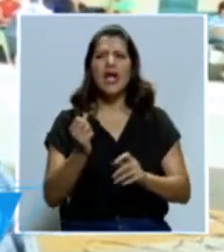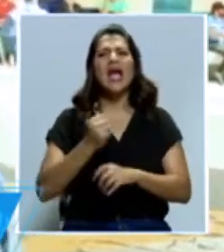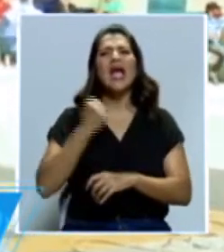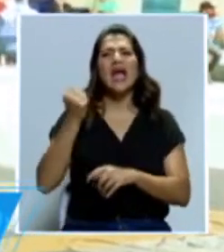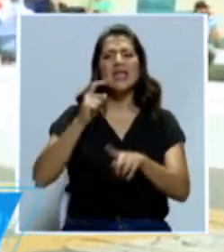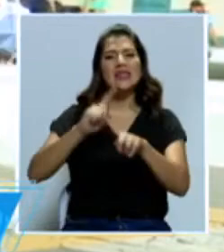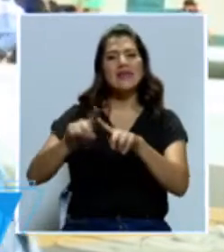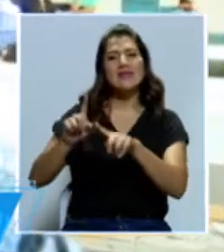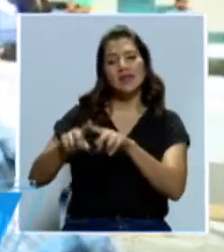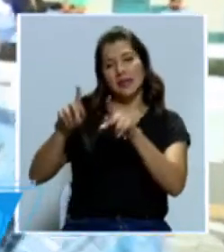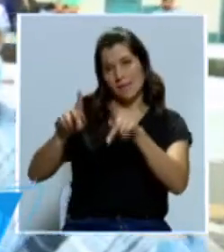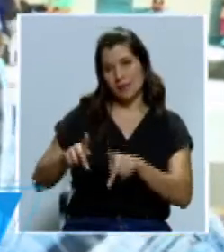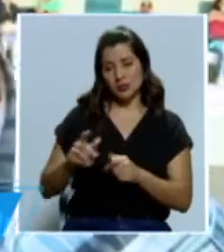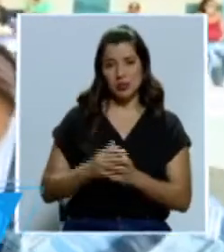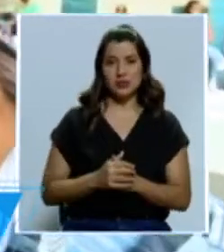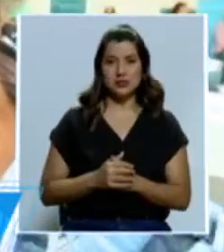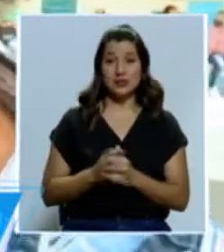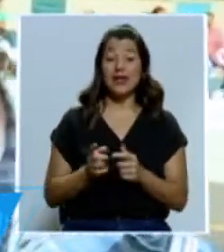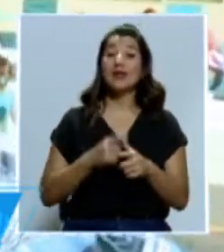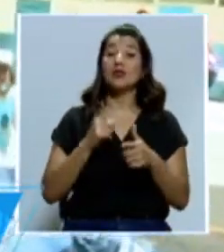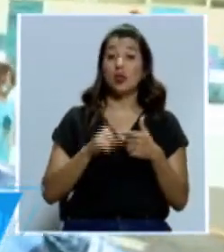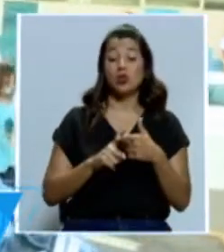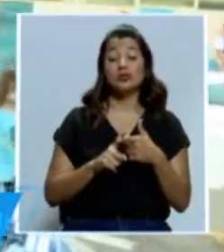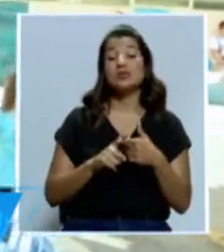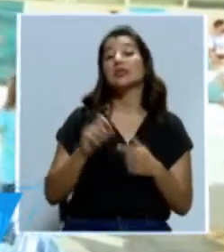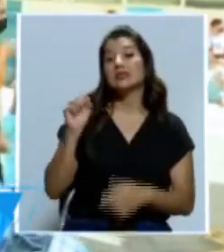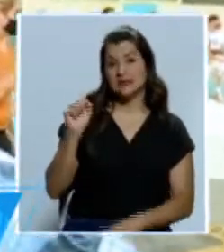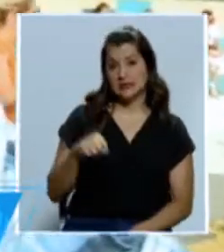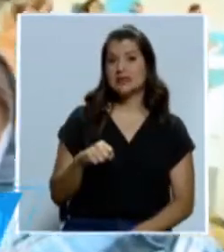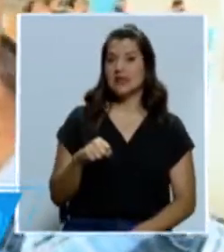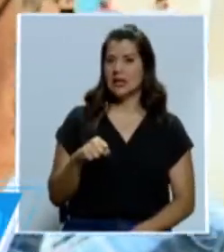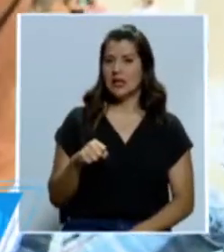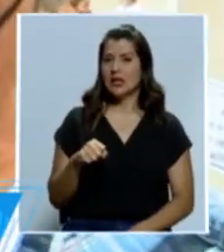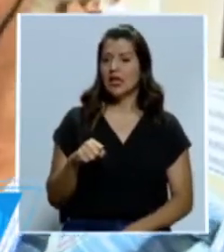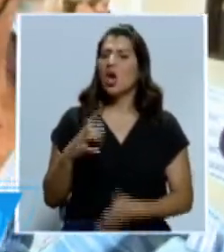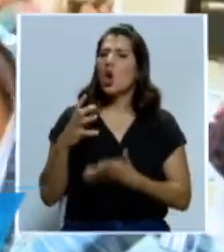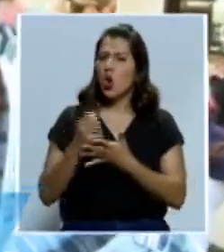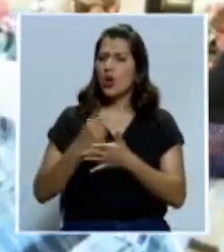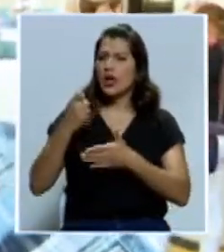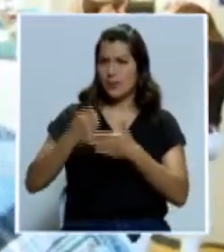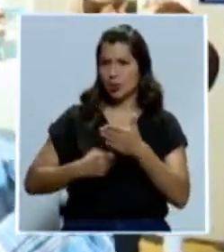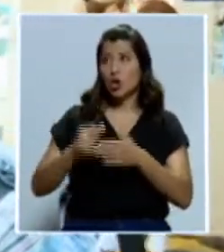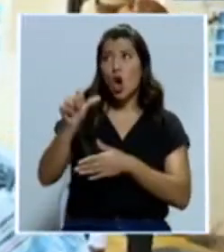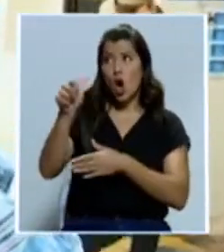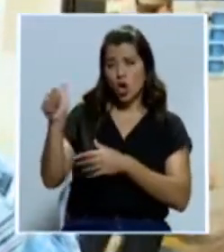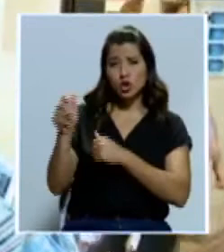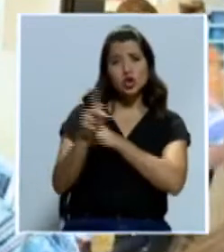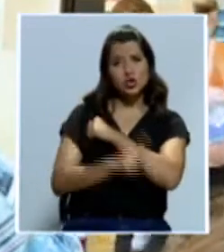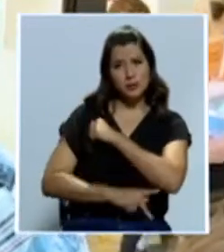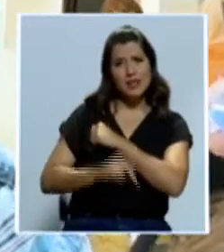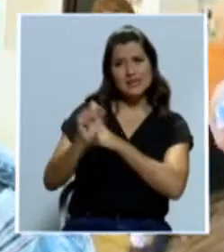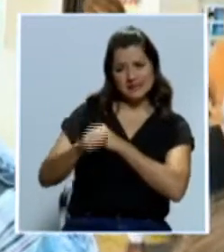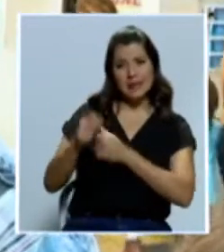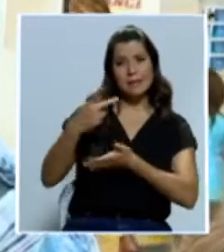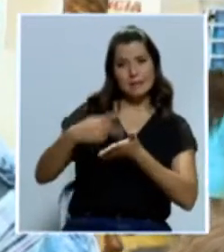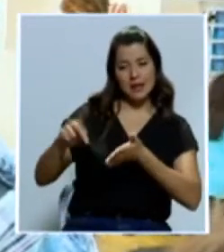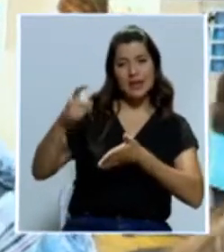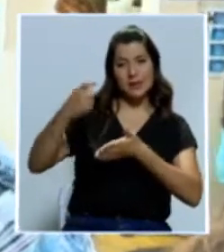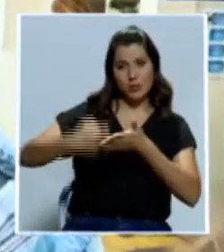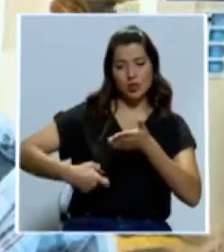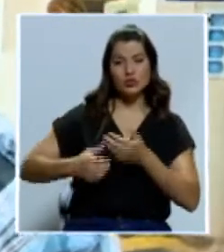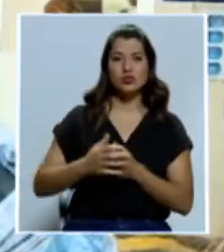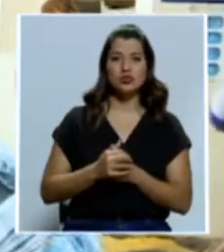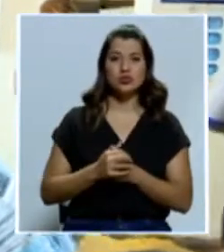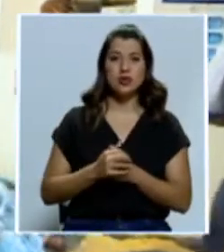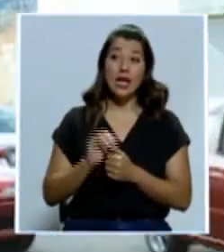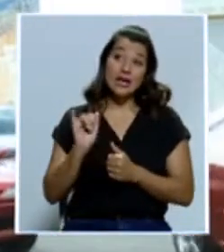personas. Así que entonces, sí debe de ser, porque en otros países pagan, es un impuesto, ya